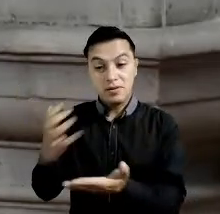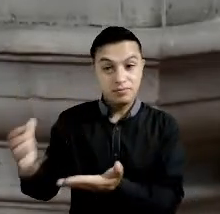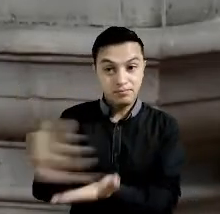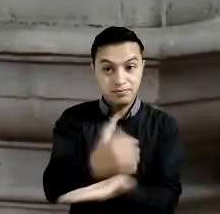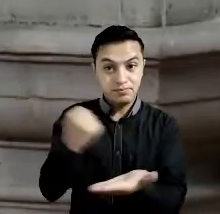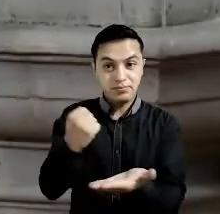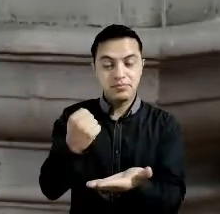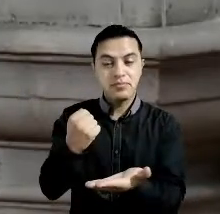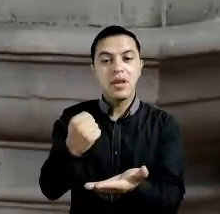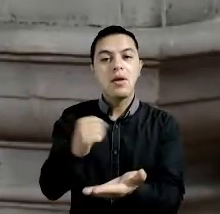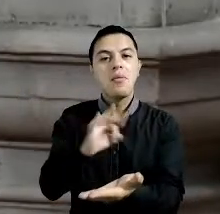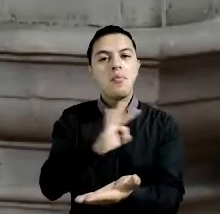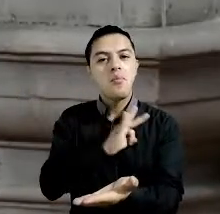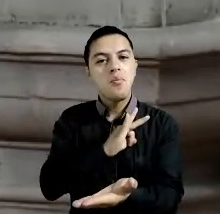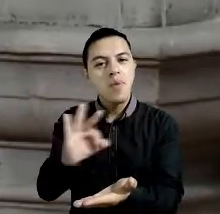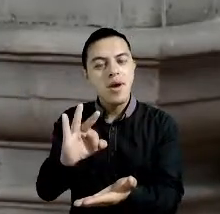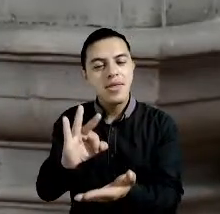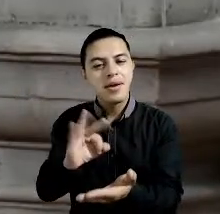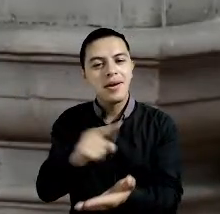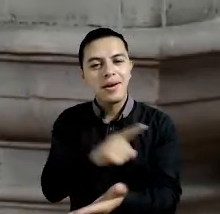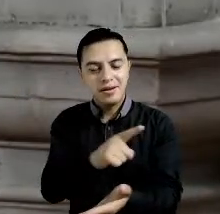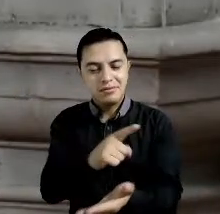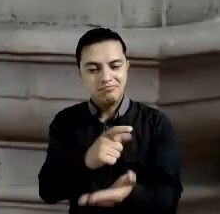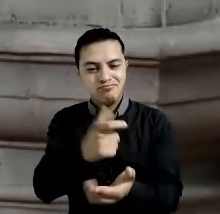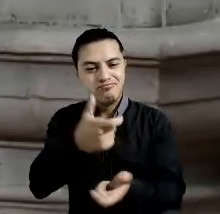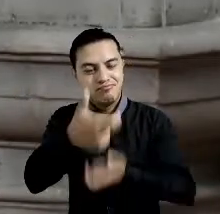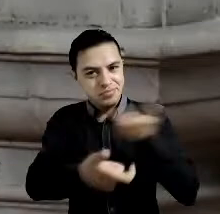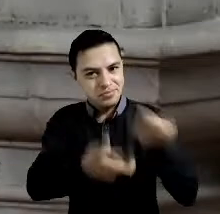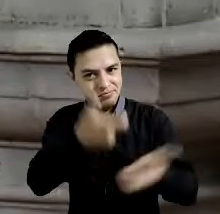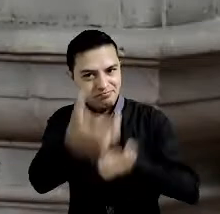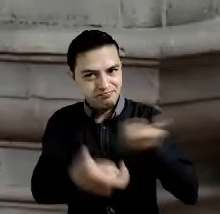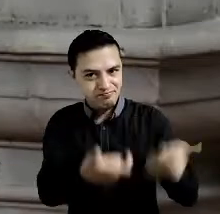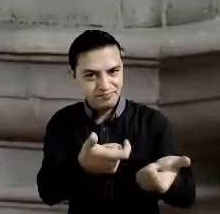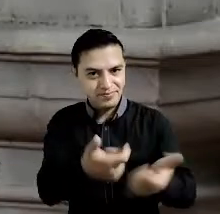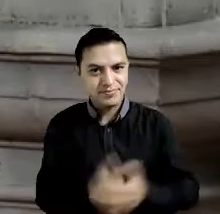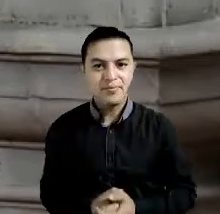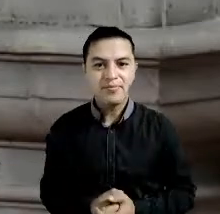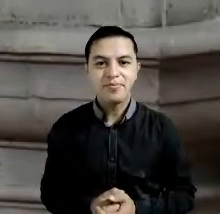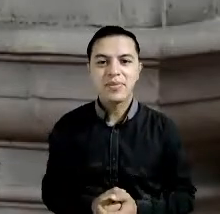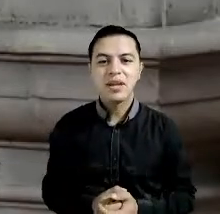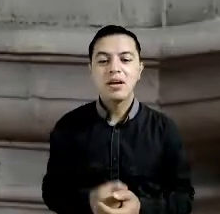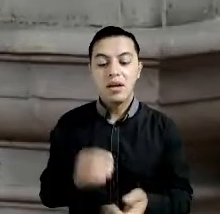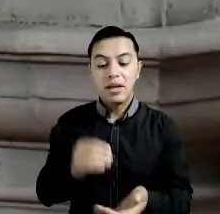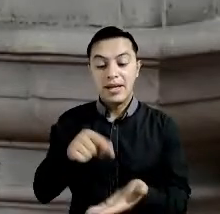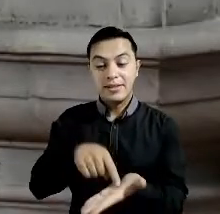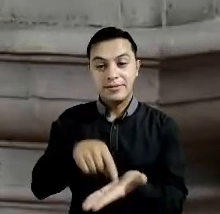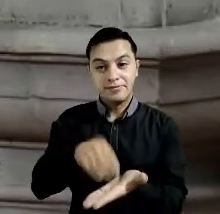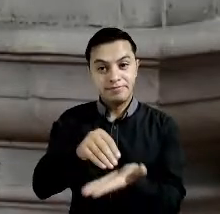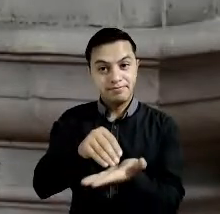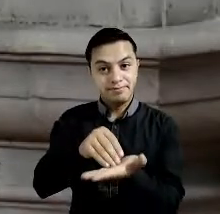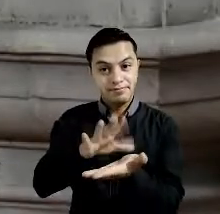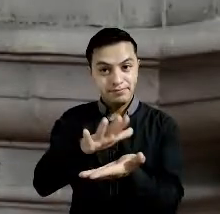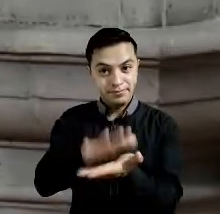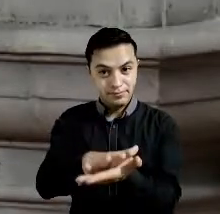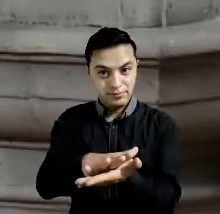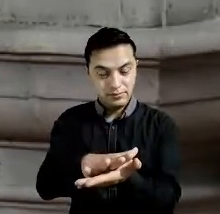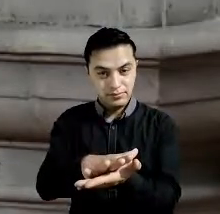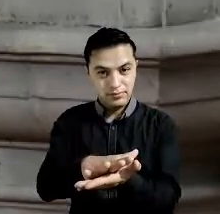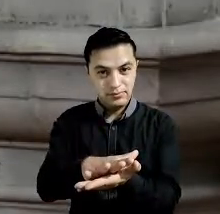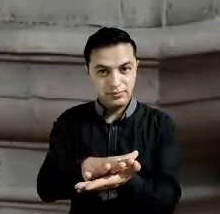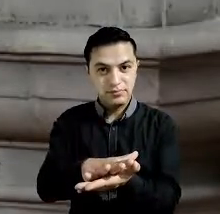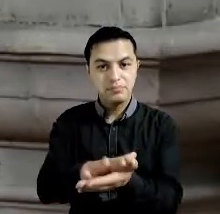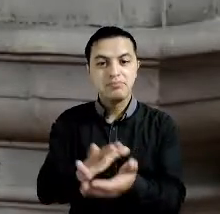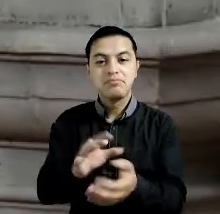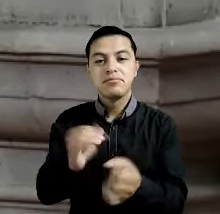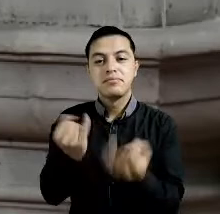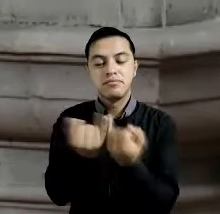destine al pago de pasivos conforme a la siguiente exposición de motivos que se anexará de manera íntegra en la Gaceta Parlamentaria y en el Diario de